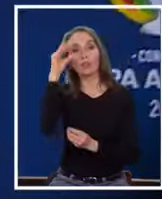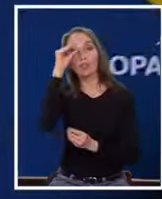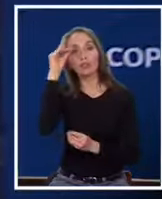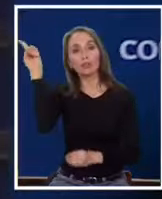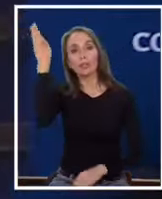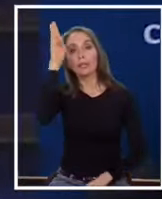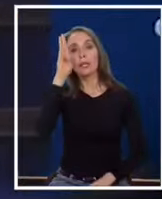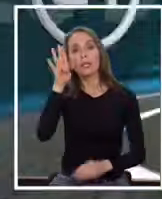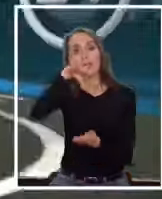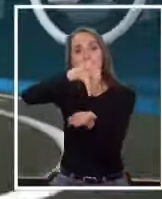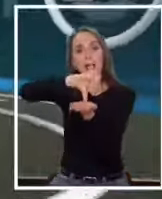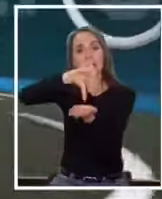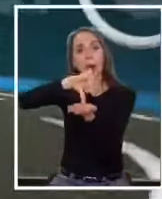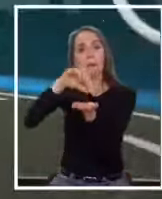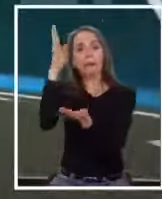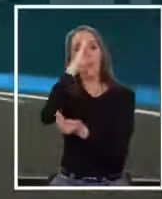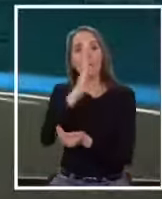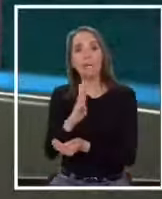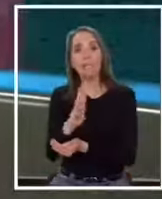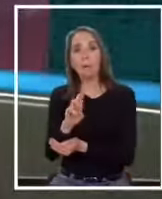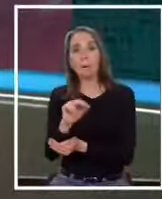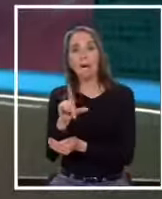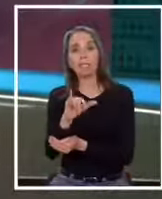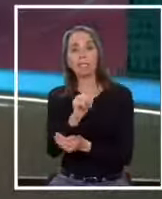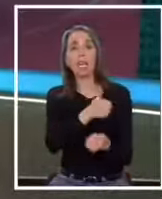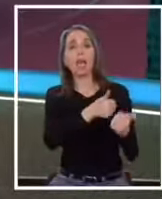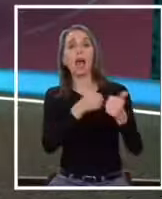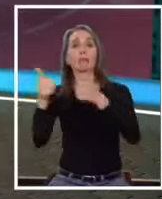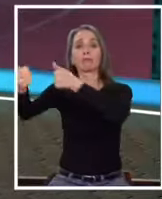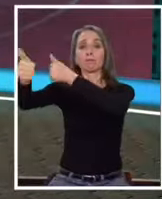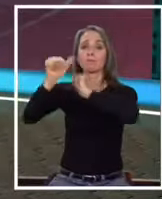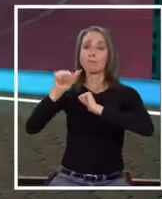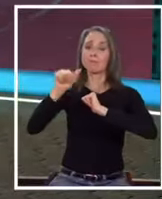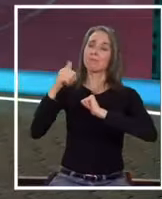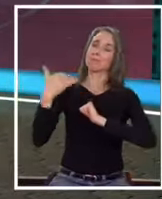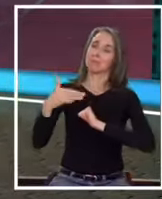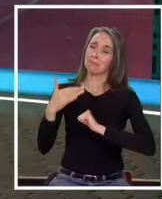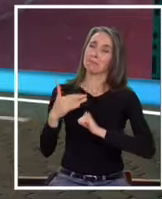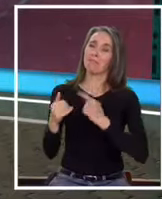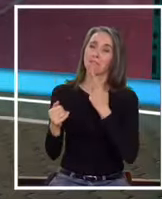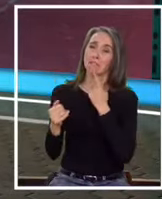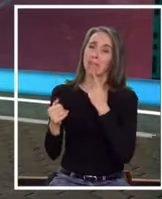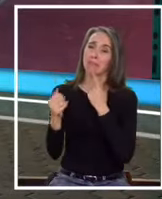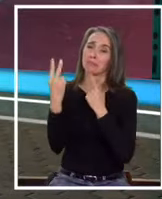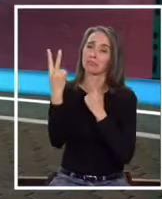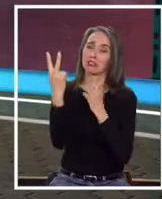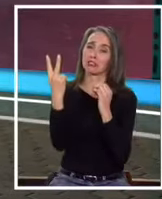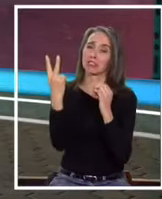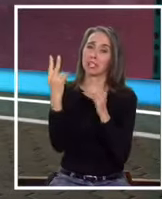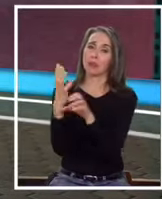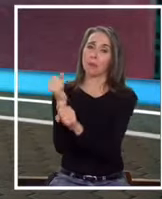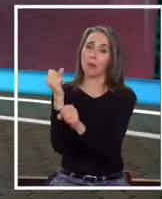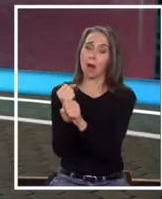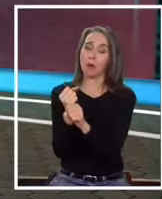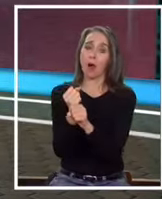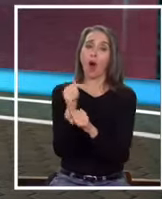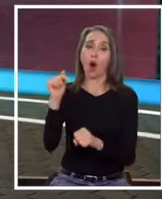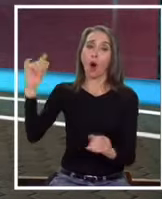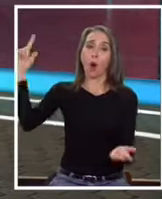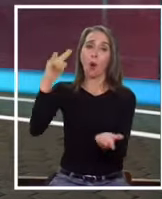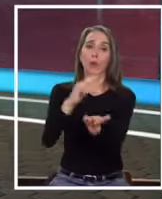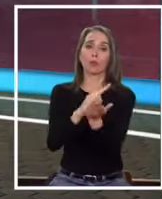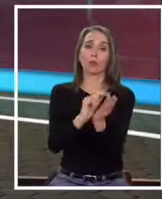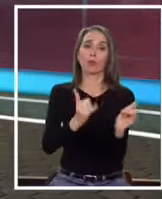en Brasilia, en la capital de Brasil, con esta derrota dura, fea, 2-0 frente a Paraguay. La Roja arribó hoy